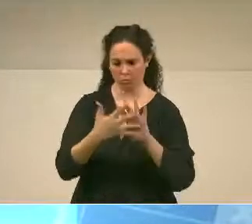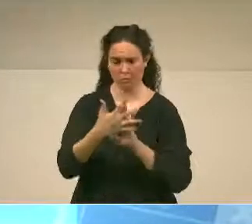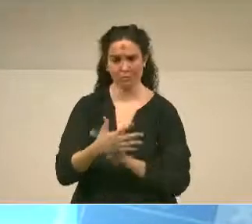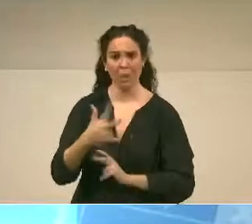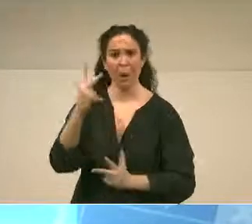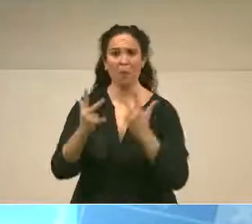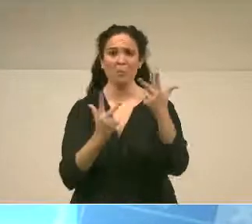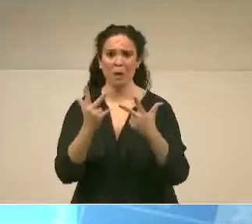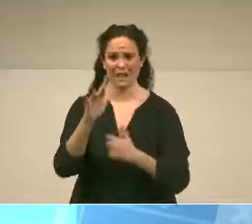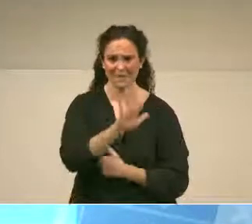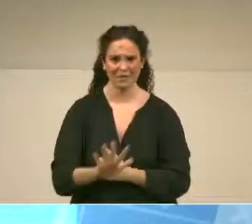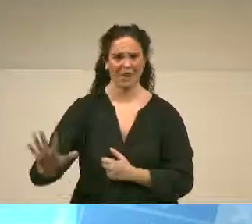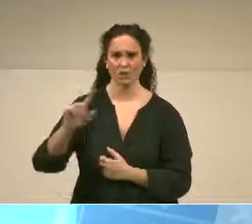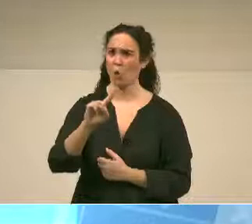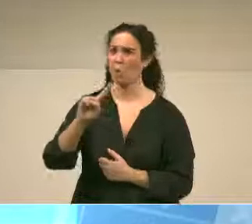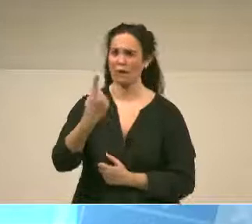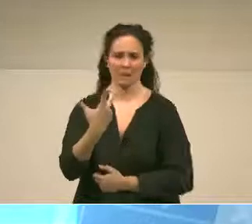en Euskadi han recibido la primera dosis